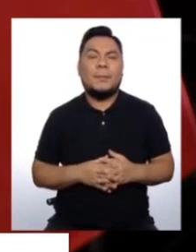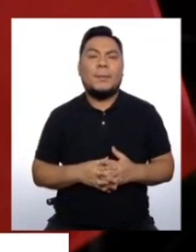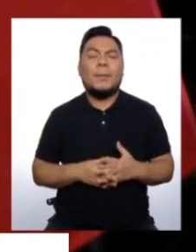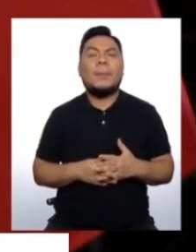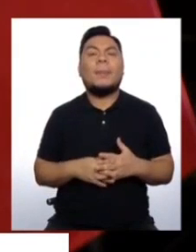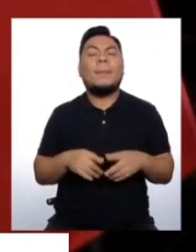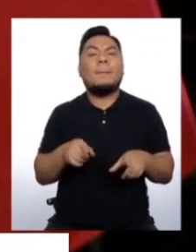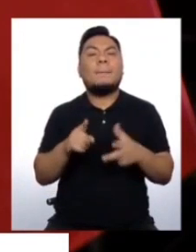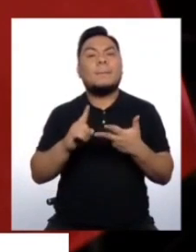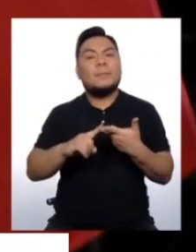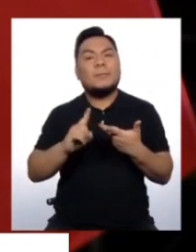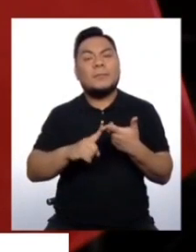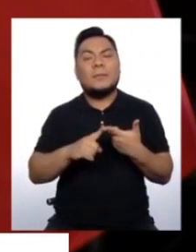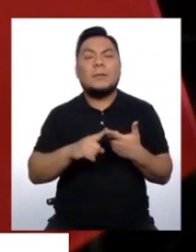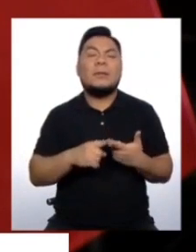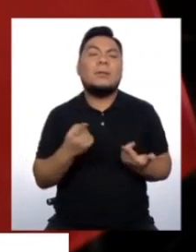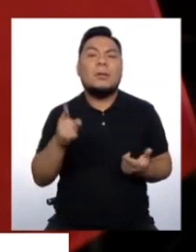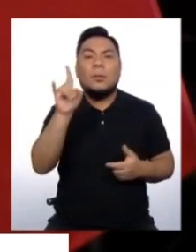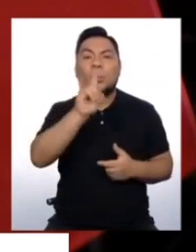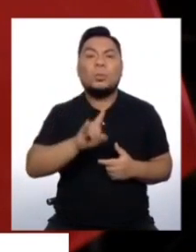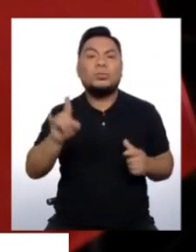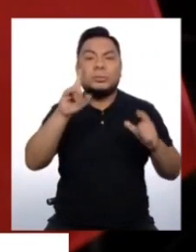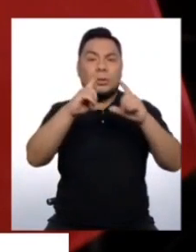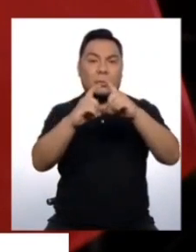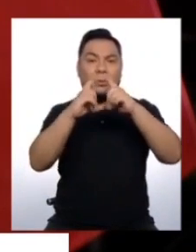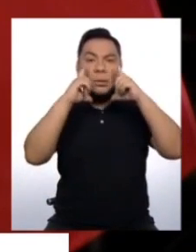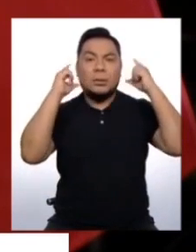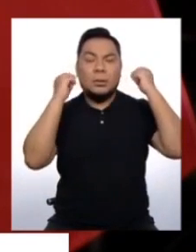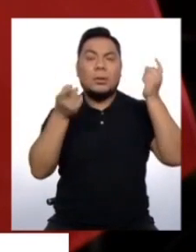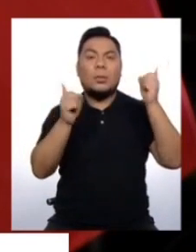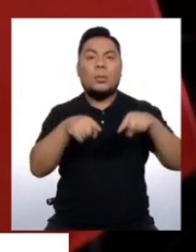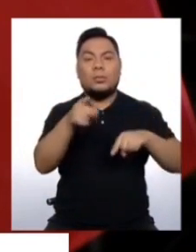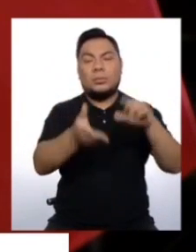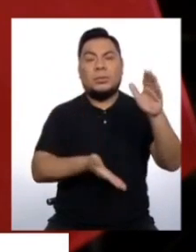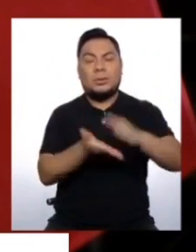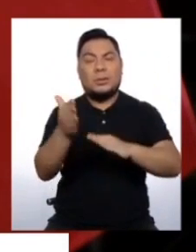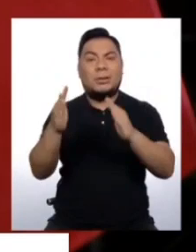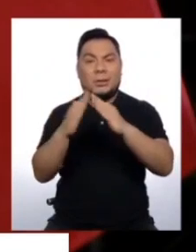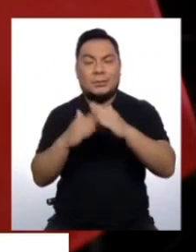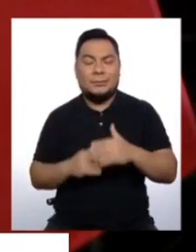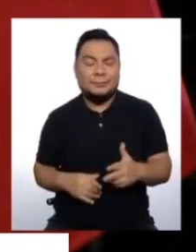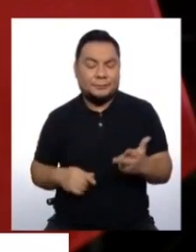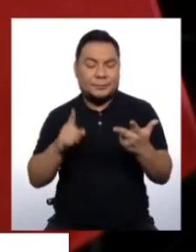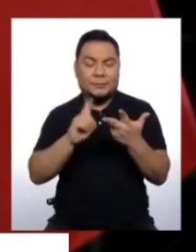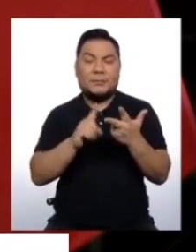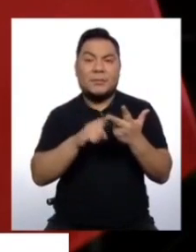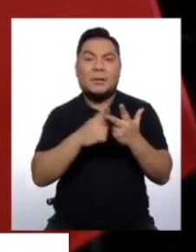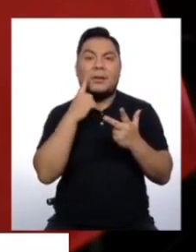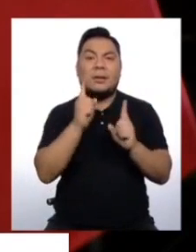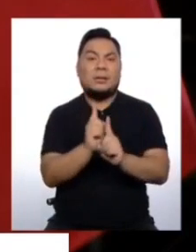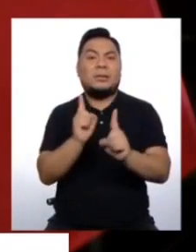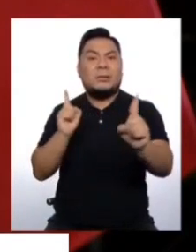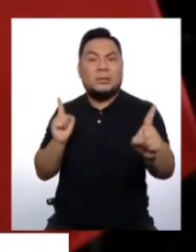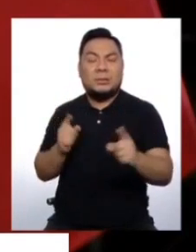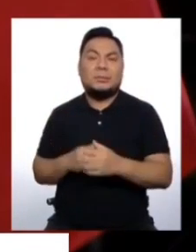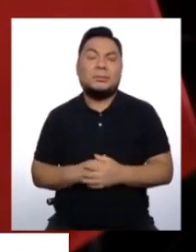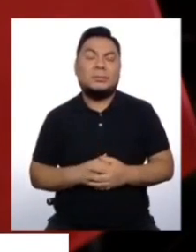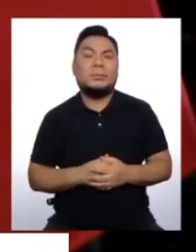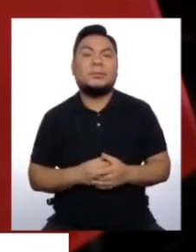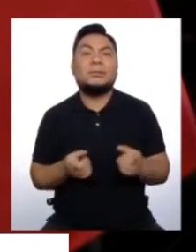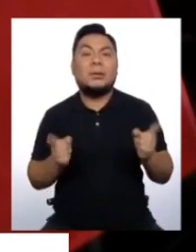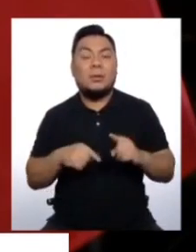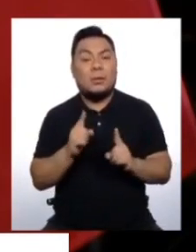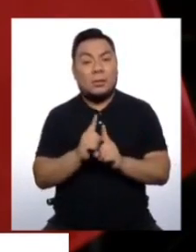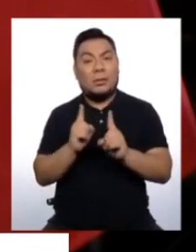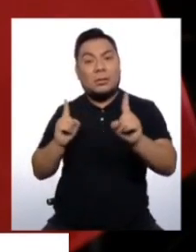El uso de mascarilla cuando salgamos de nuestro domicilio. Y tercero, el distanciamiento. Si estamos alejados